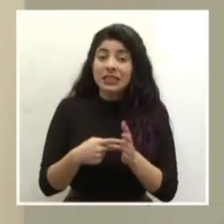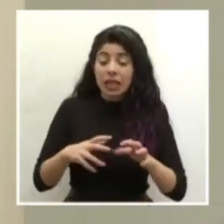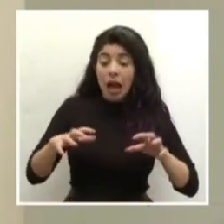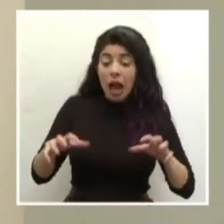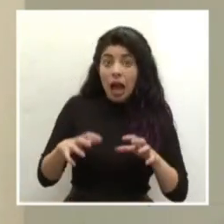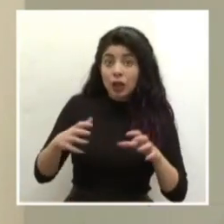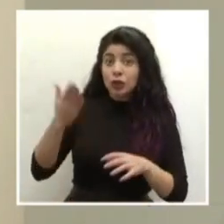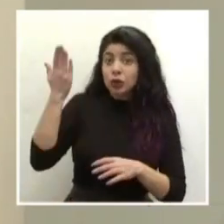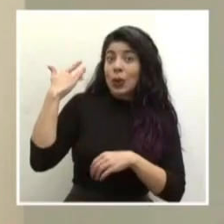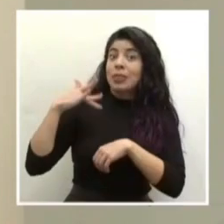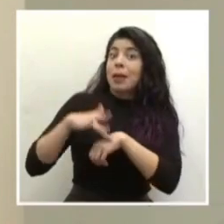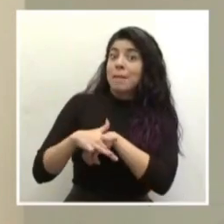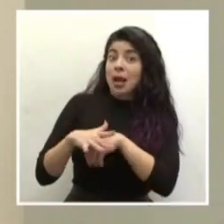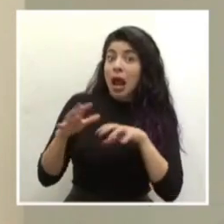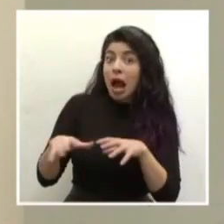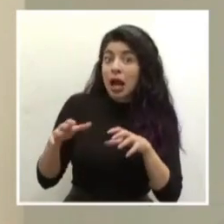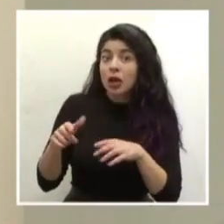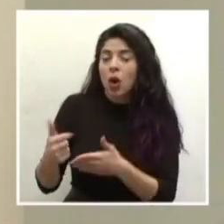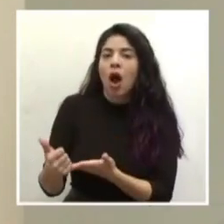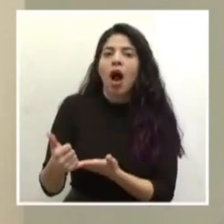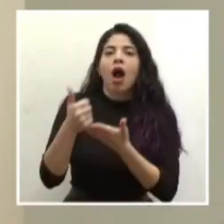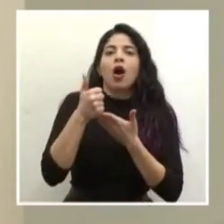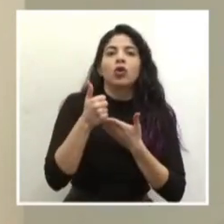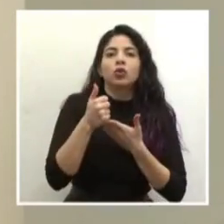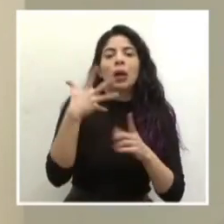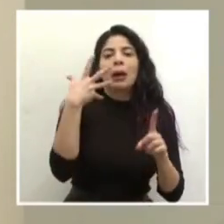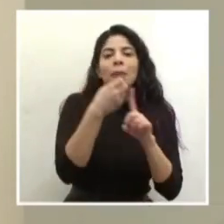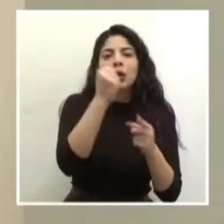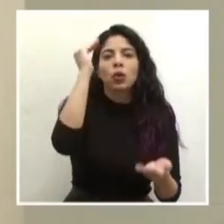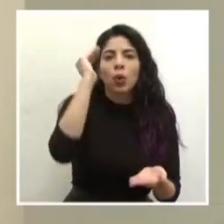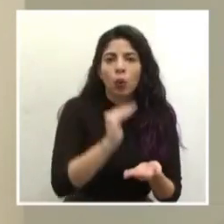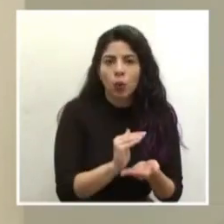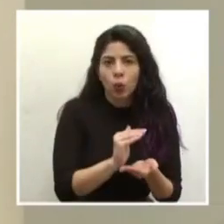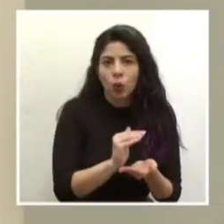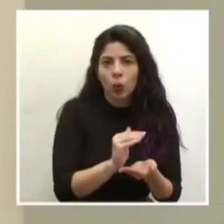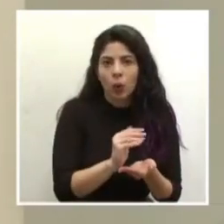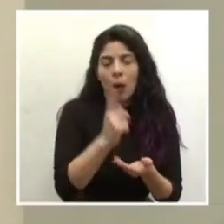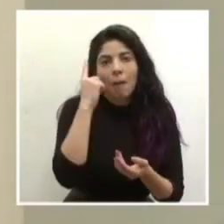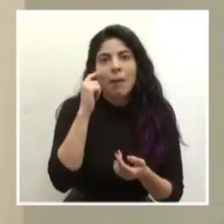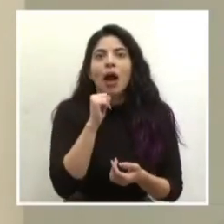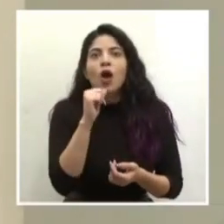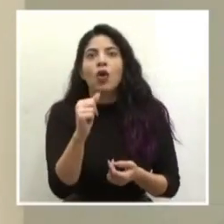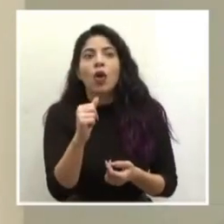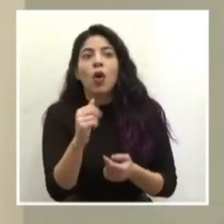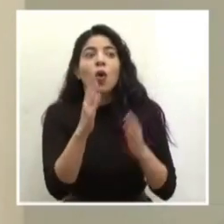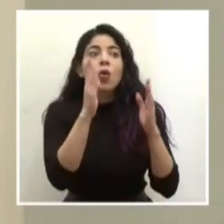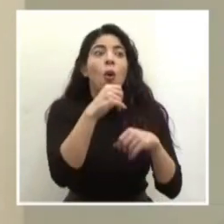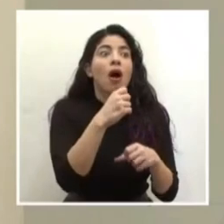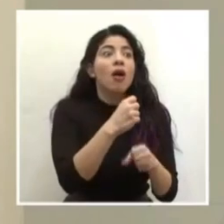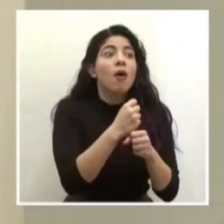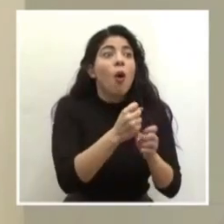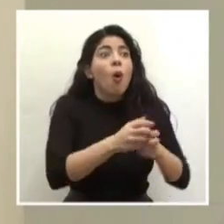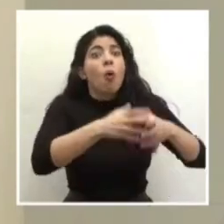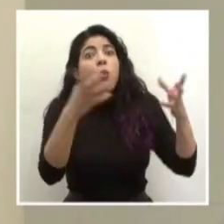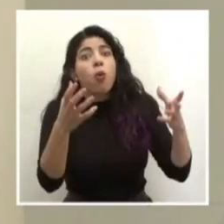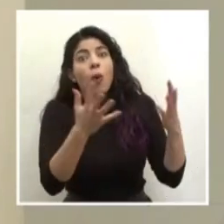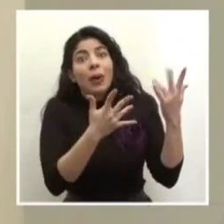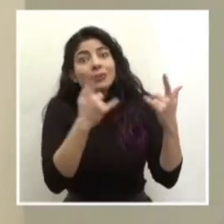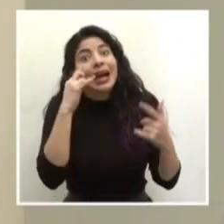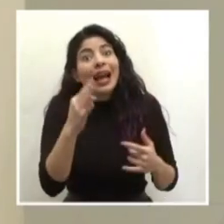tomadas mitigaron los efectos para que no fuera un desempleo mucho mayor como se había